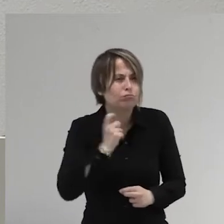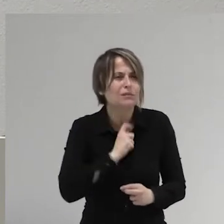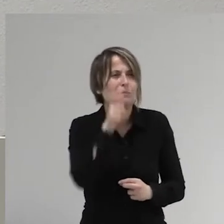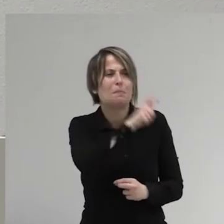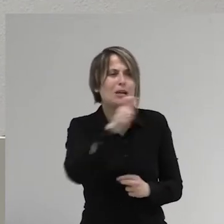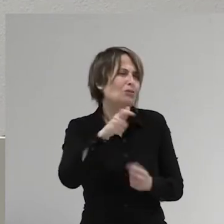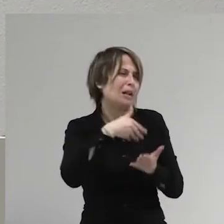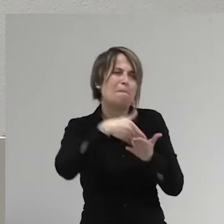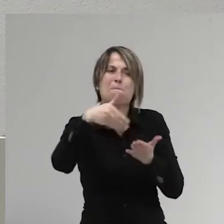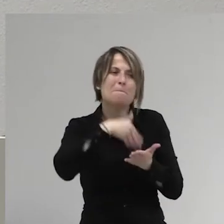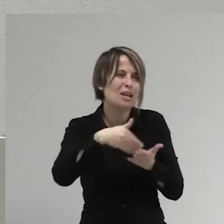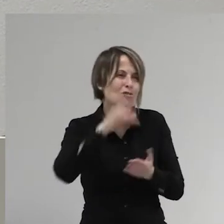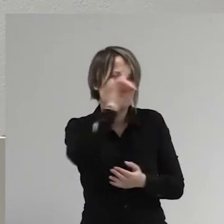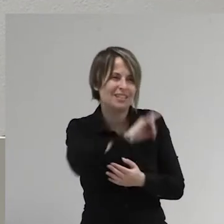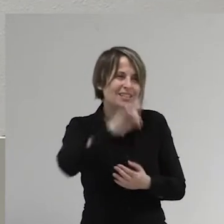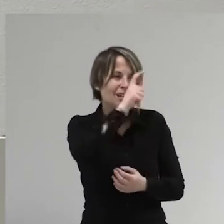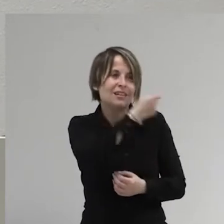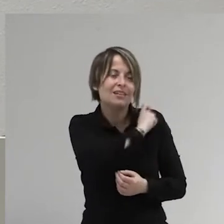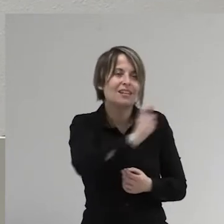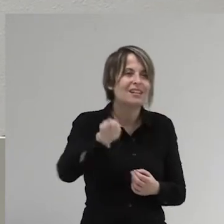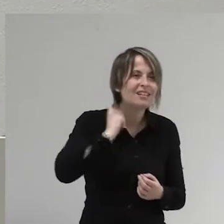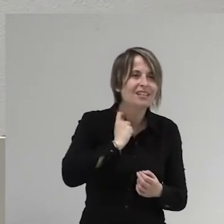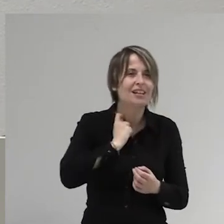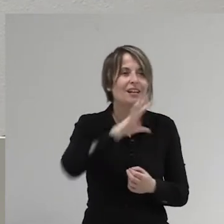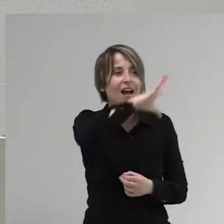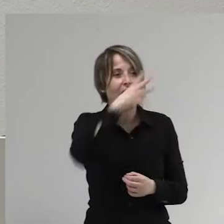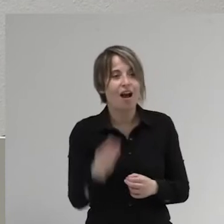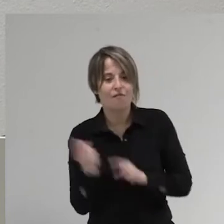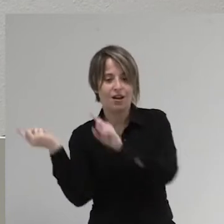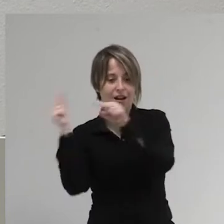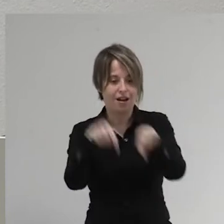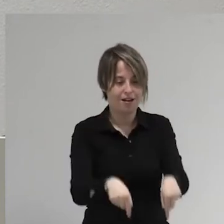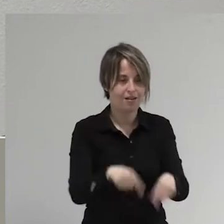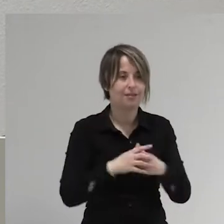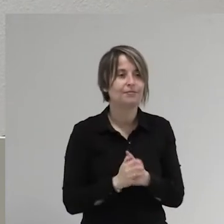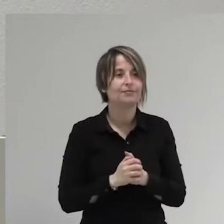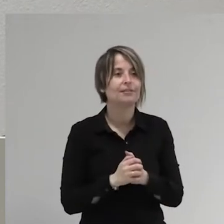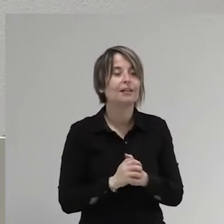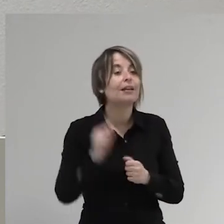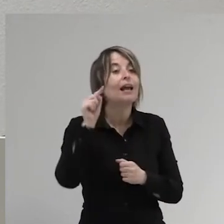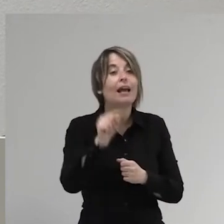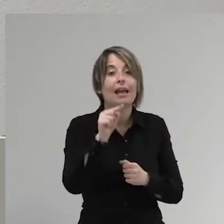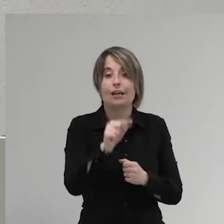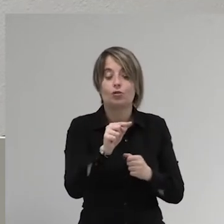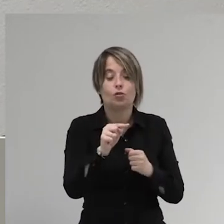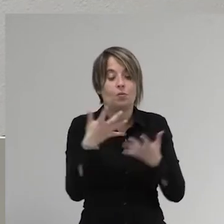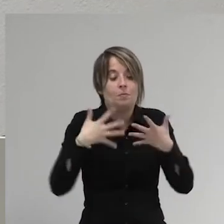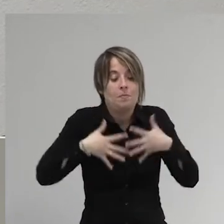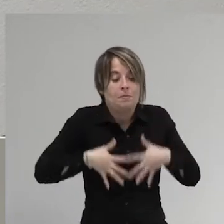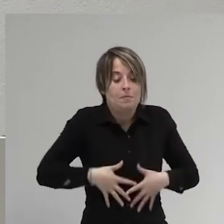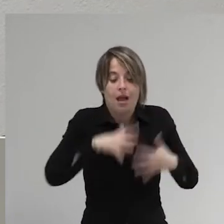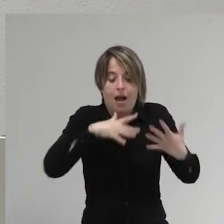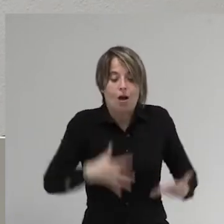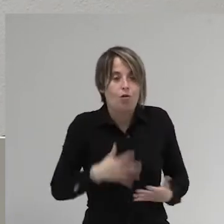y millones de personas negras esclavizadas, ¿no?, llevadas desde África hasta... Por lo tanto, eso está en la génesis de lo que a día de